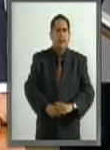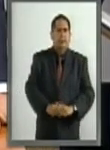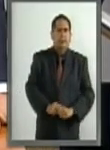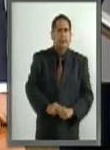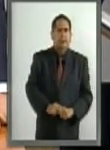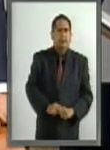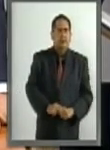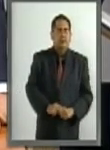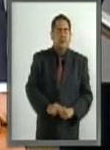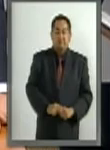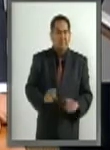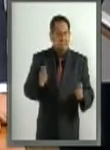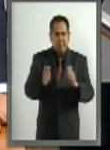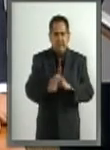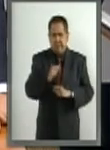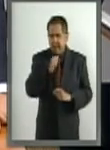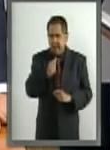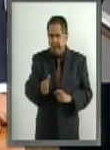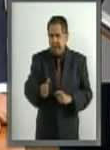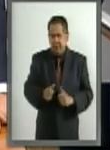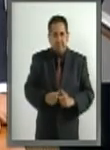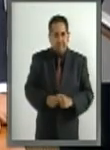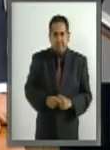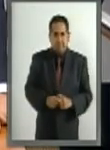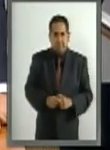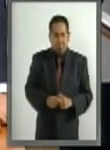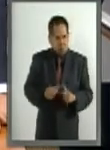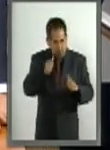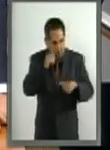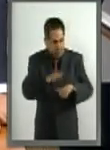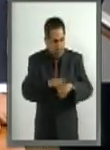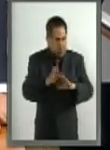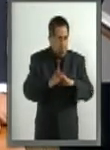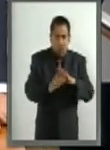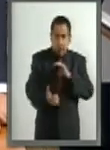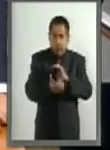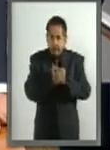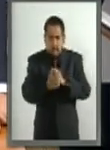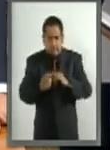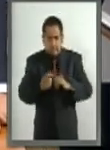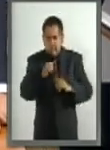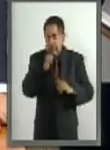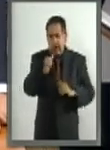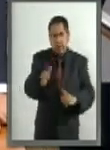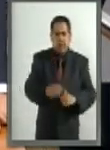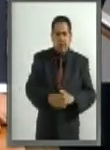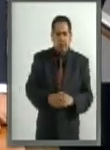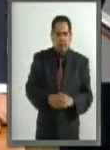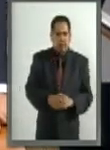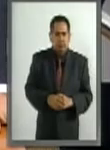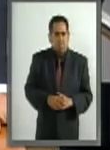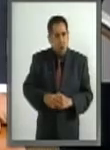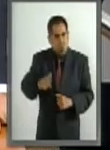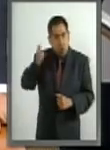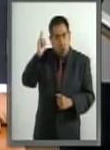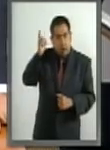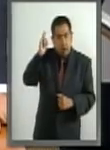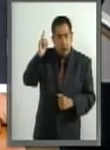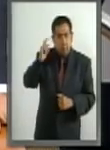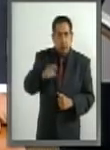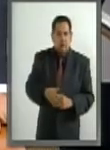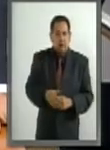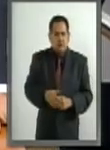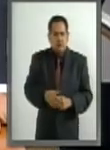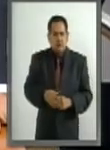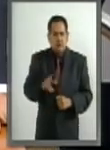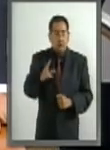y no se está haciendo ni se está atendiendo esta demanda social. Ojalá que no tengamos